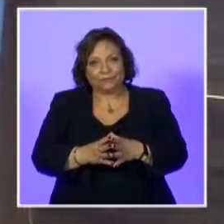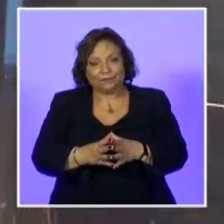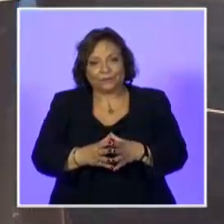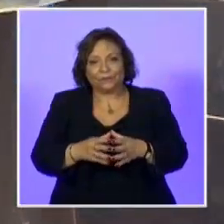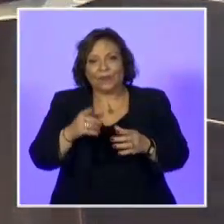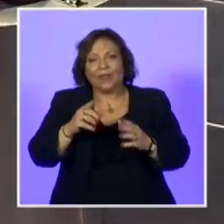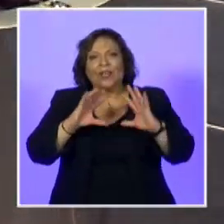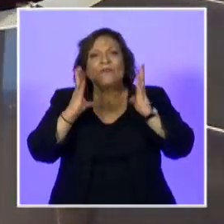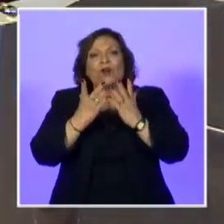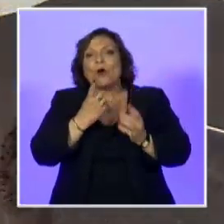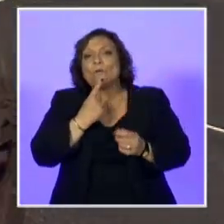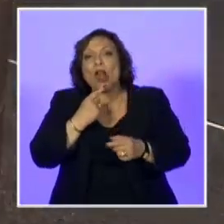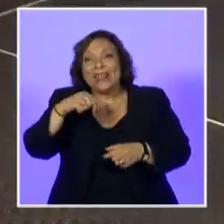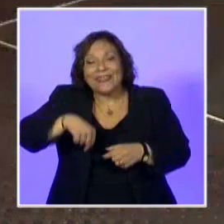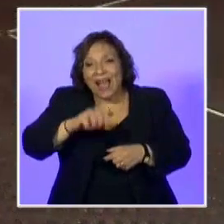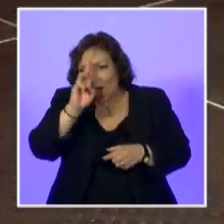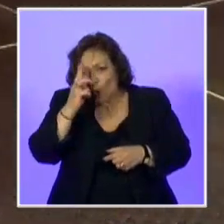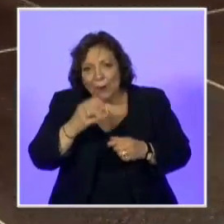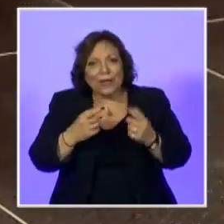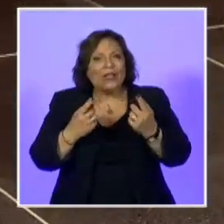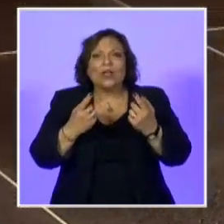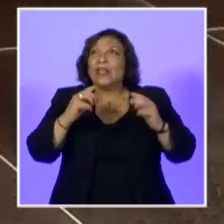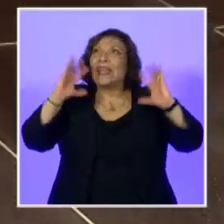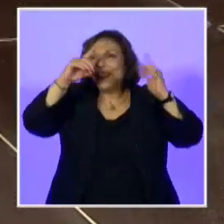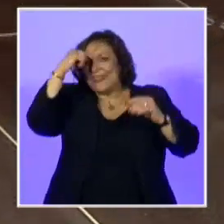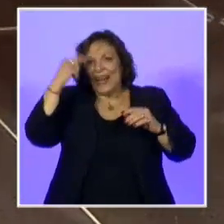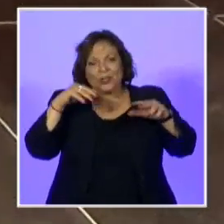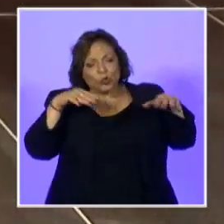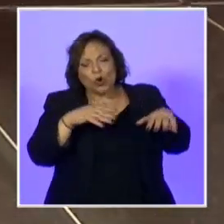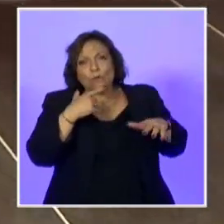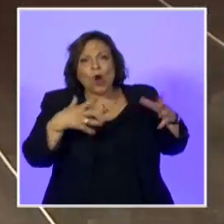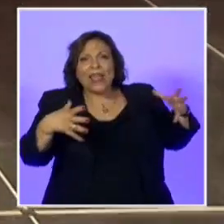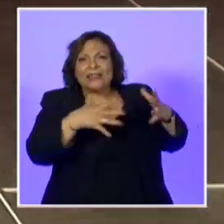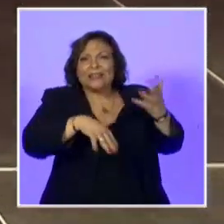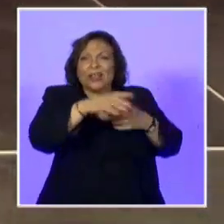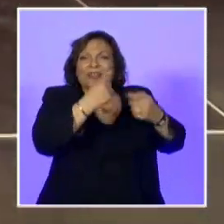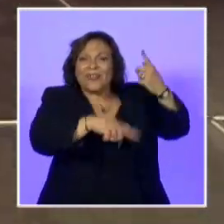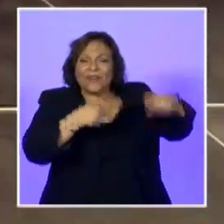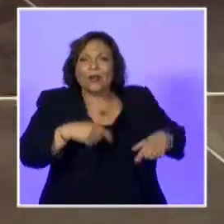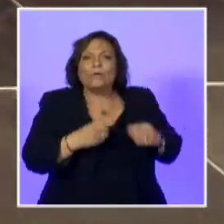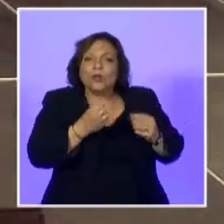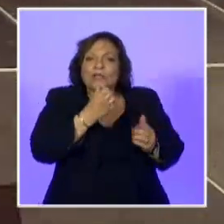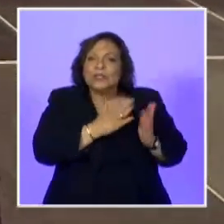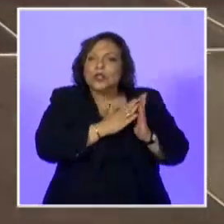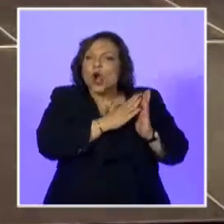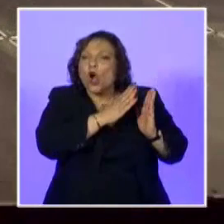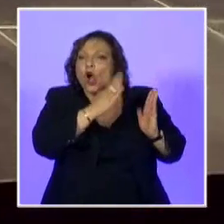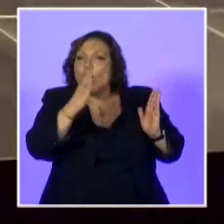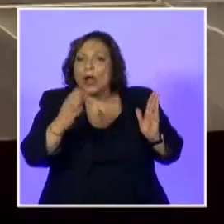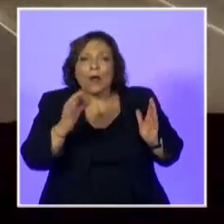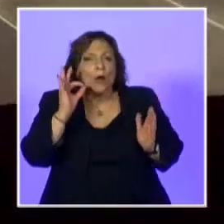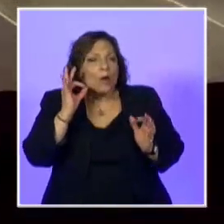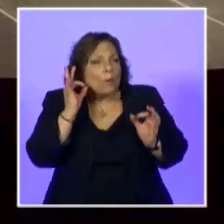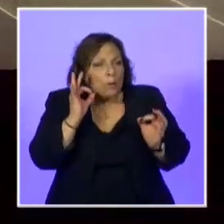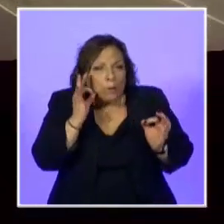El sistema político uruguayo goza de un gran prestigio a nivel internacional por su larga historia